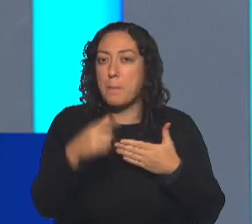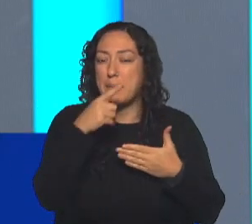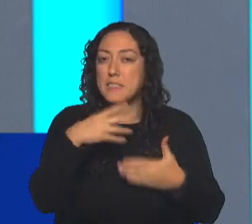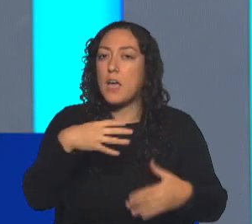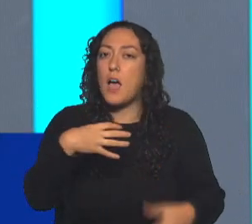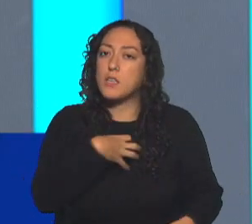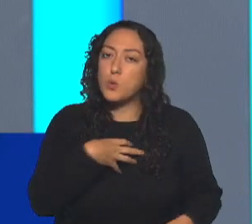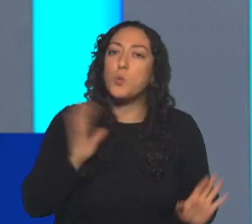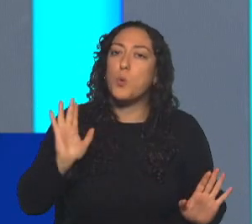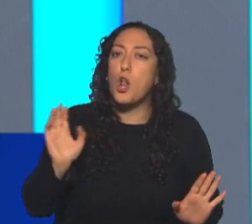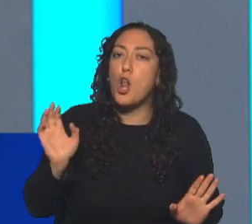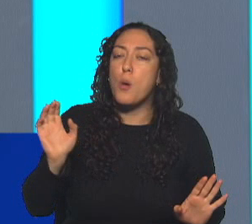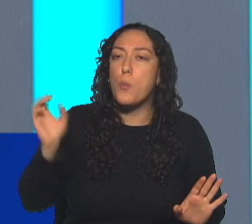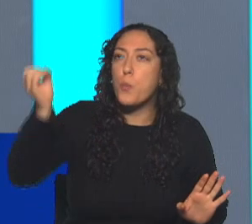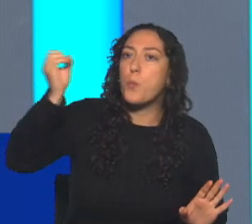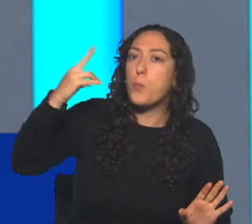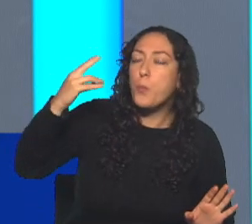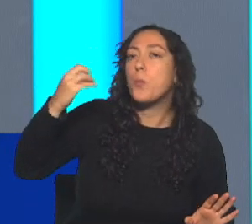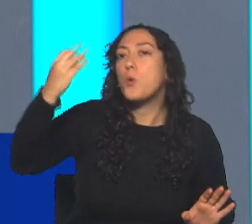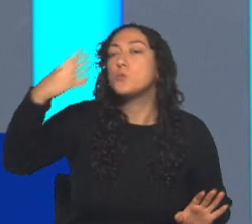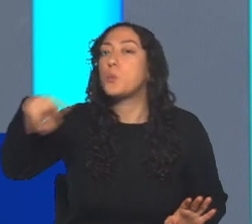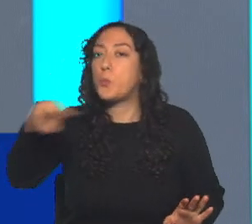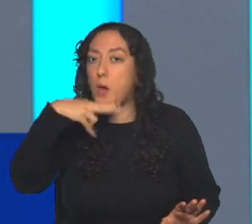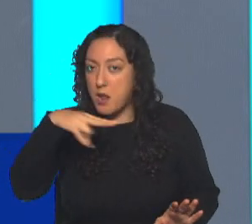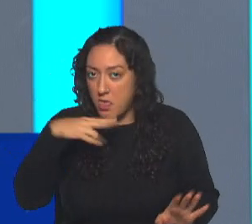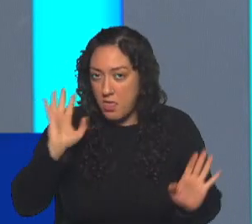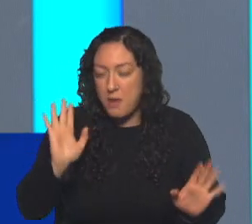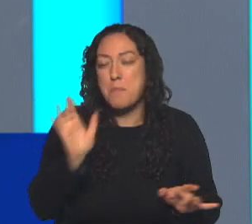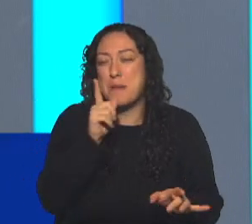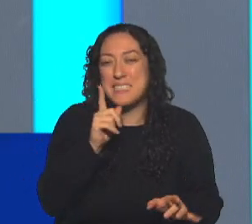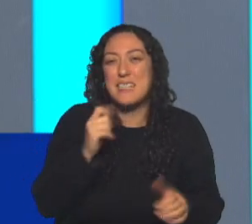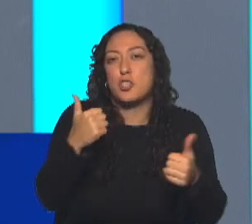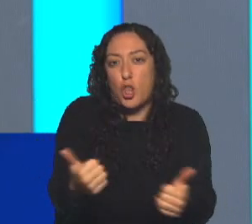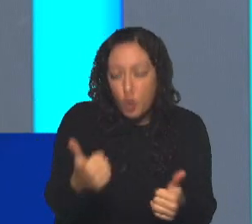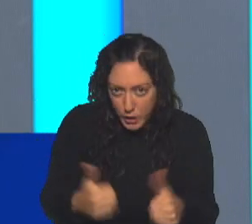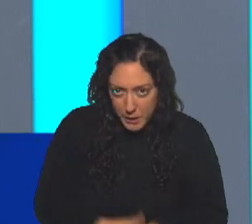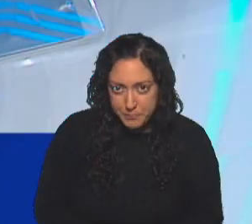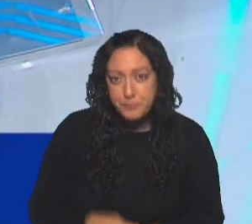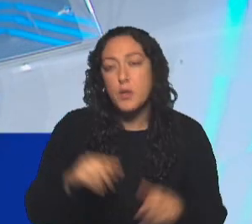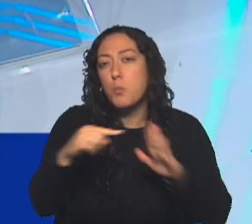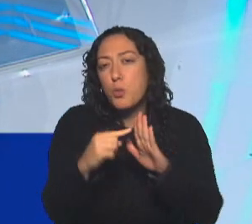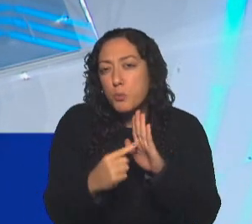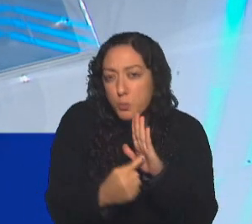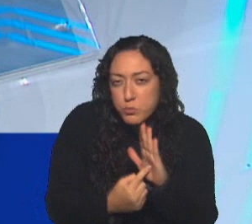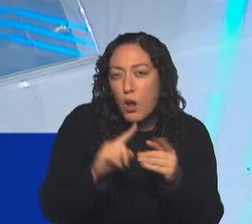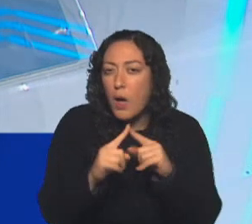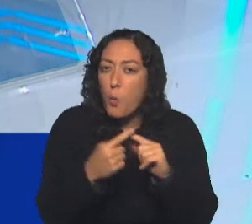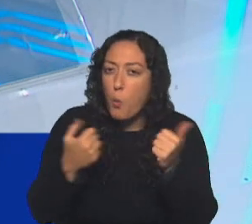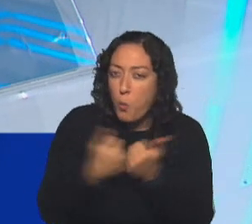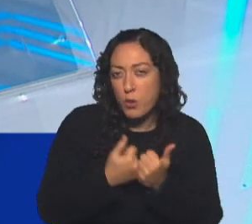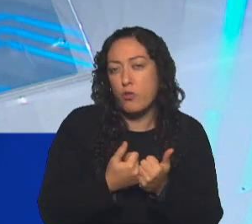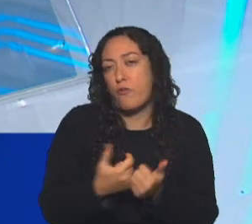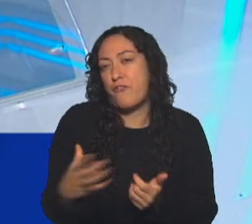actitudinalmente. Bien. Obviamente siempre quedan algunos puntos por acordar o por discutir,